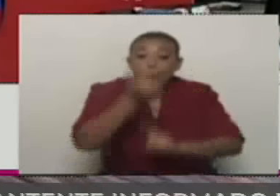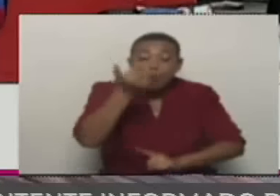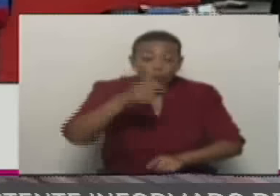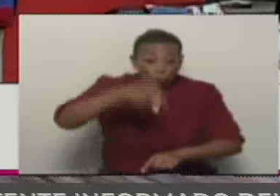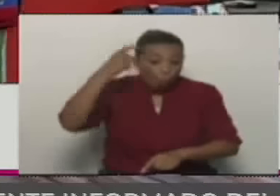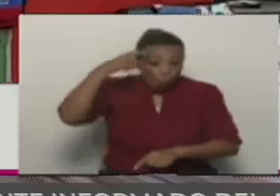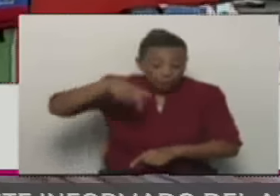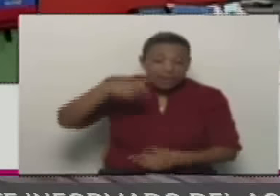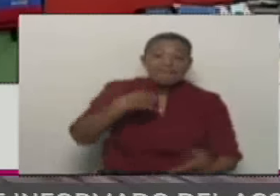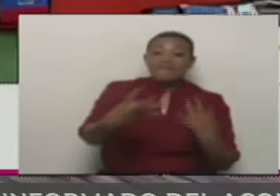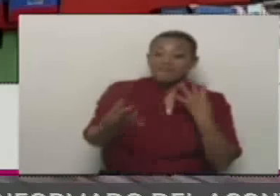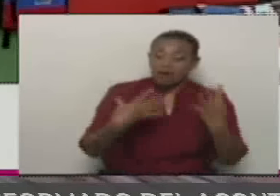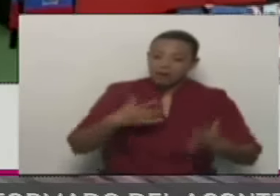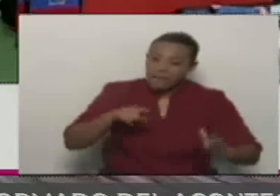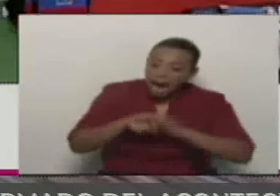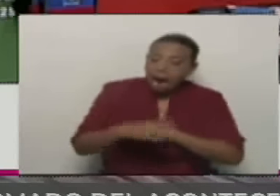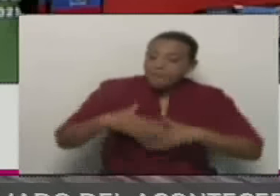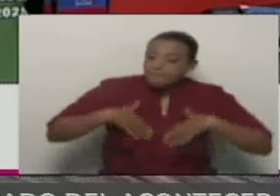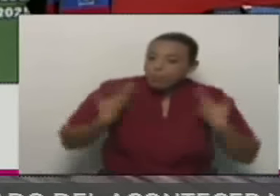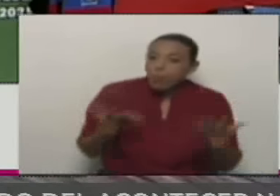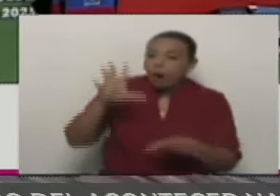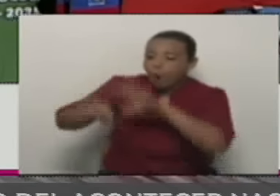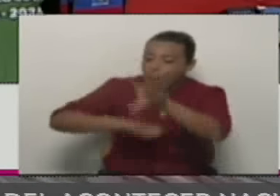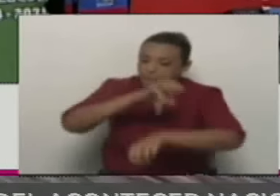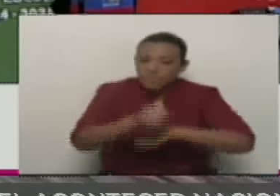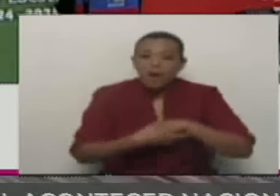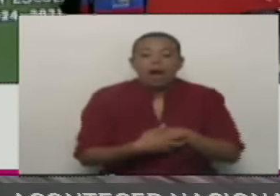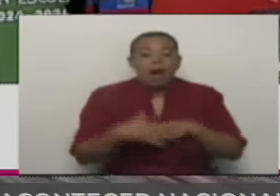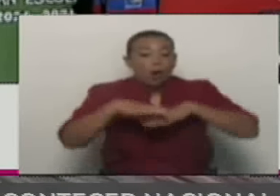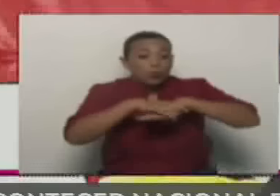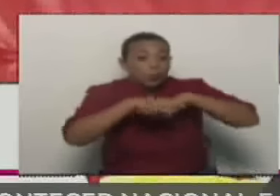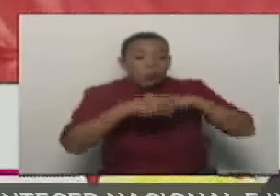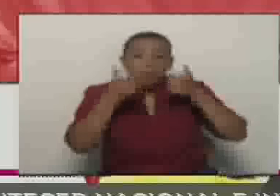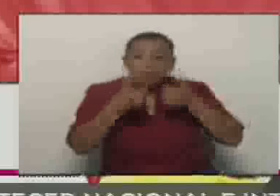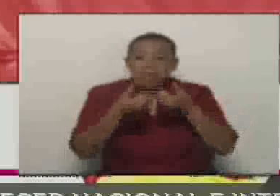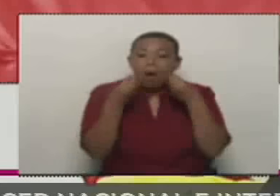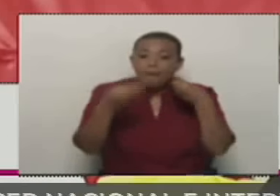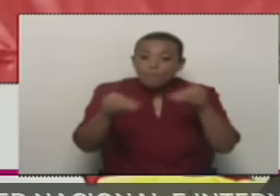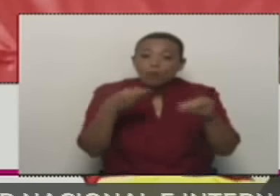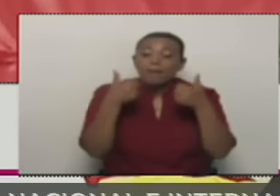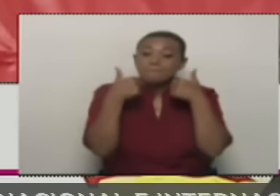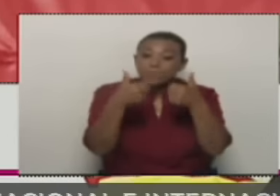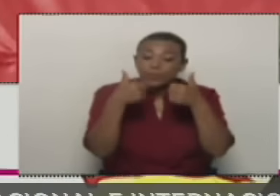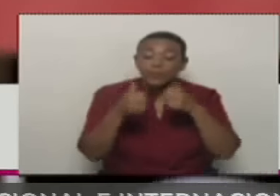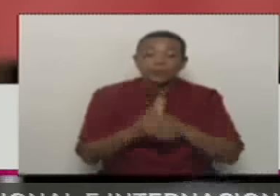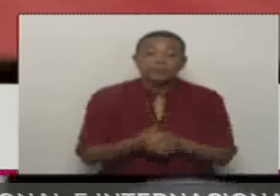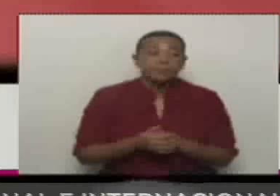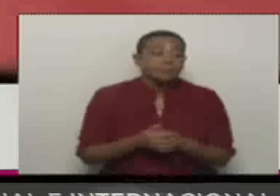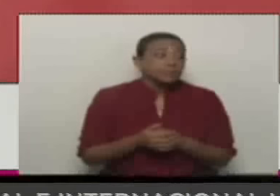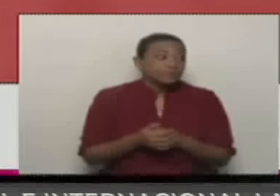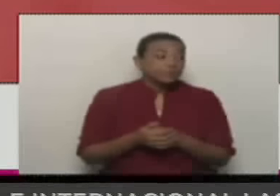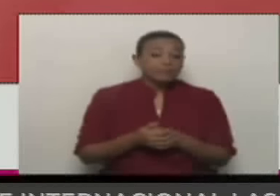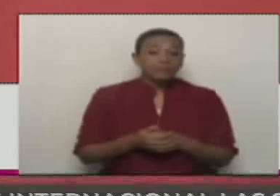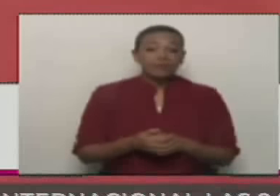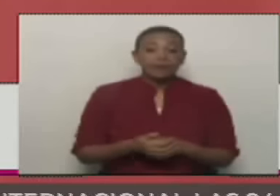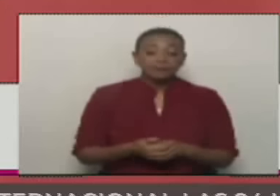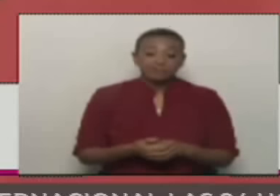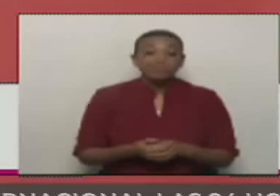día poder llevarle estos uniformes, estos calzados de muy buena calidad. Mira, a todos nuestros niños y a todos